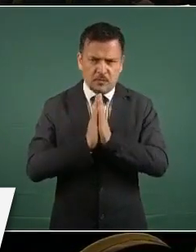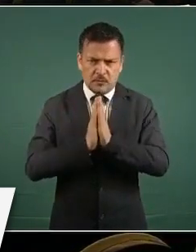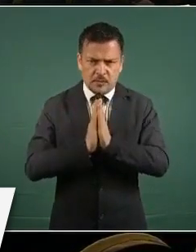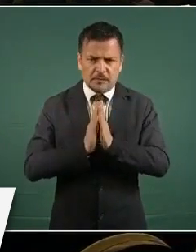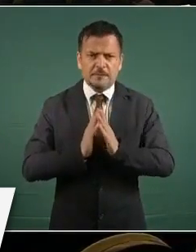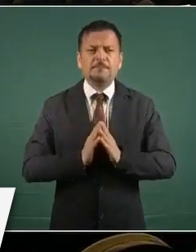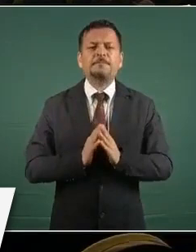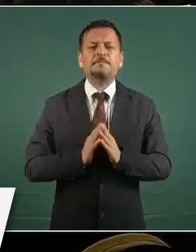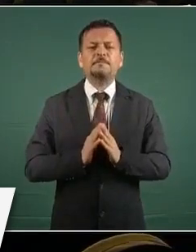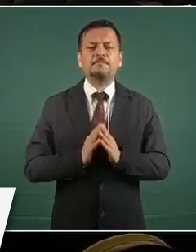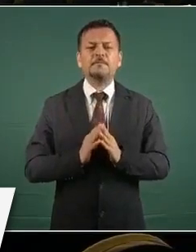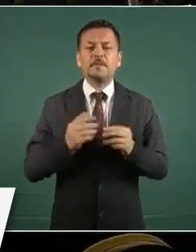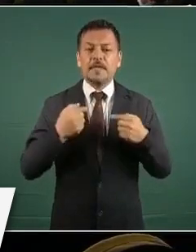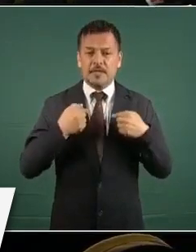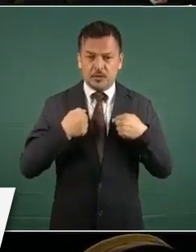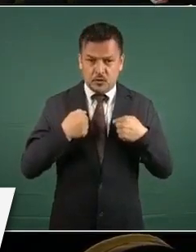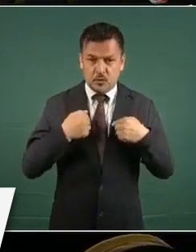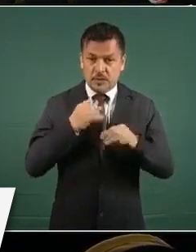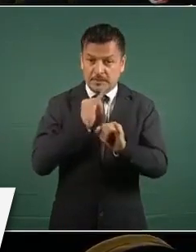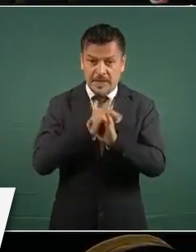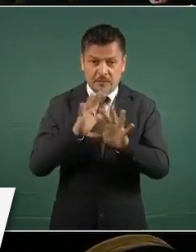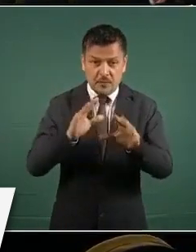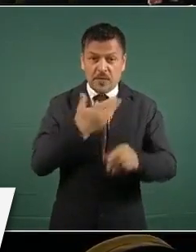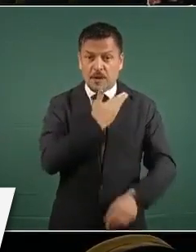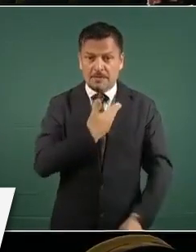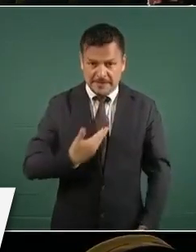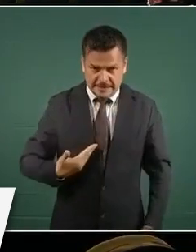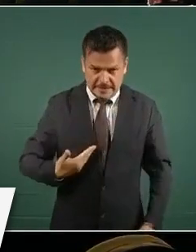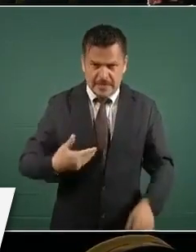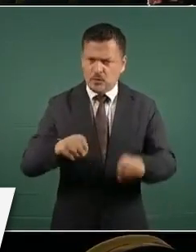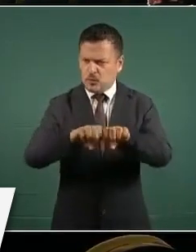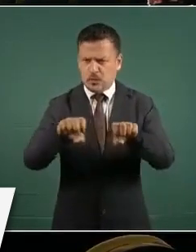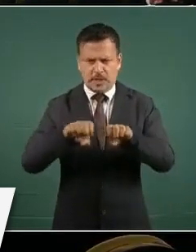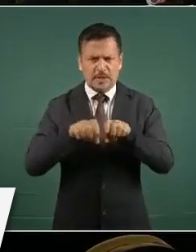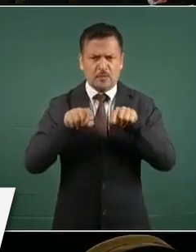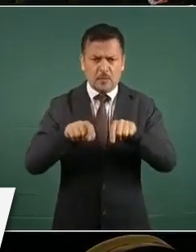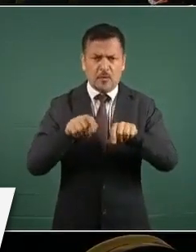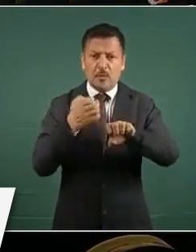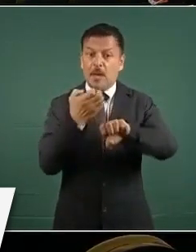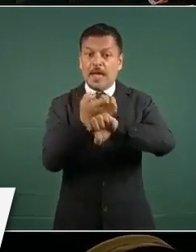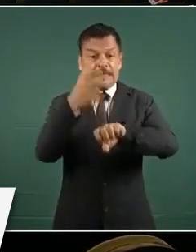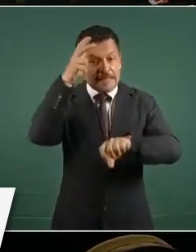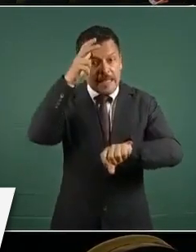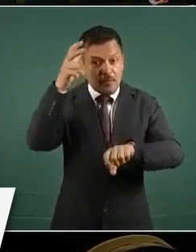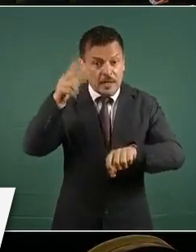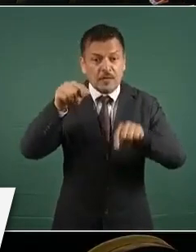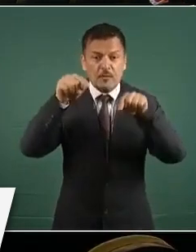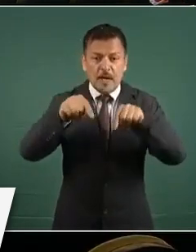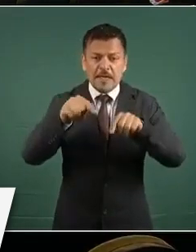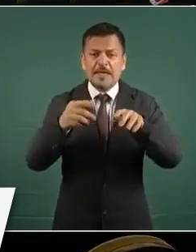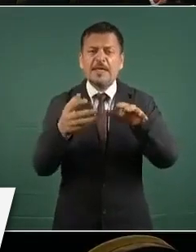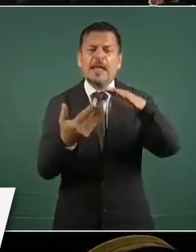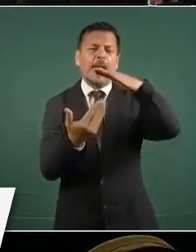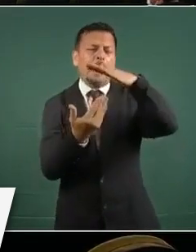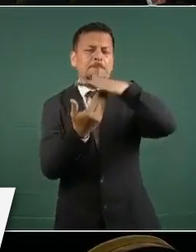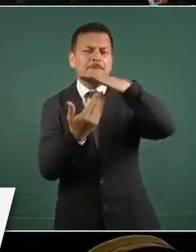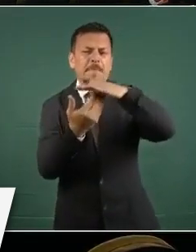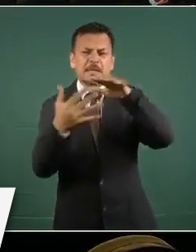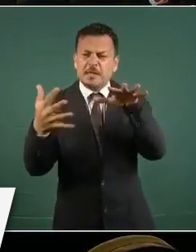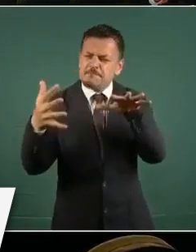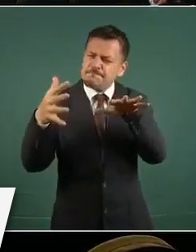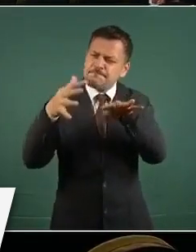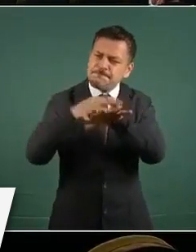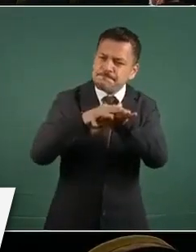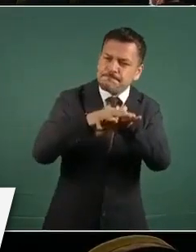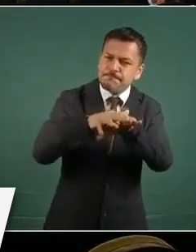le convierten el informe al presidente junto con su equipo queda algo fue el primer estado en desarrollar la mesa de fusión de inteligencia esto ha